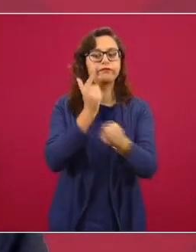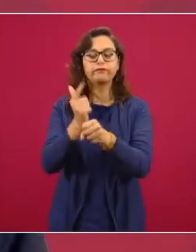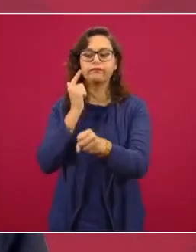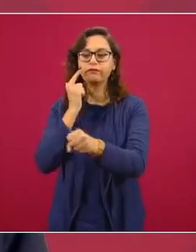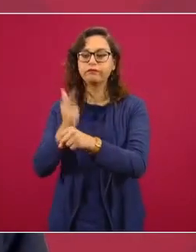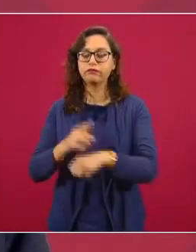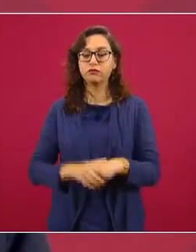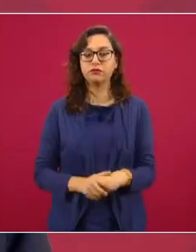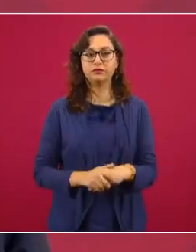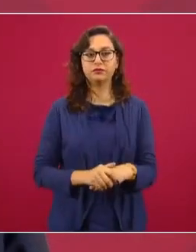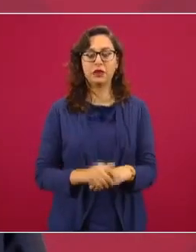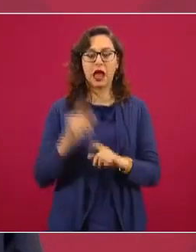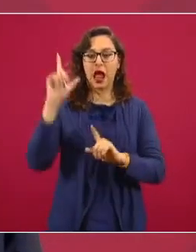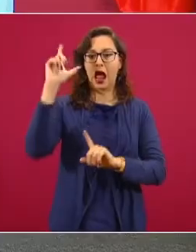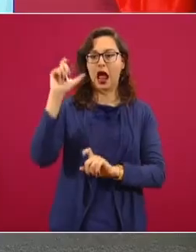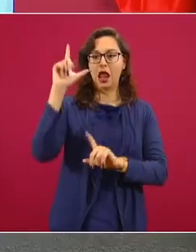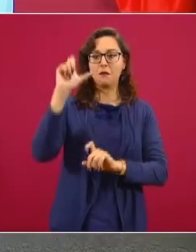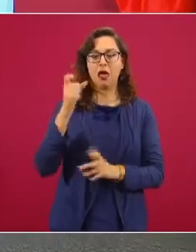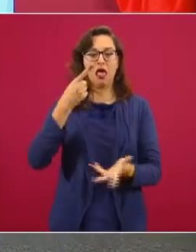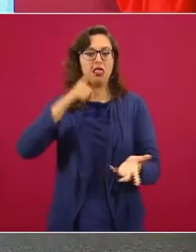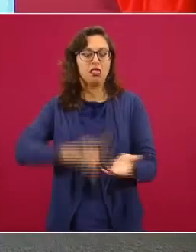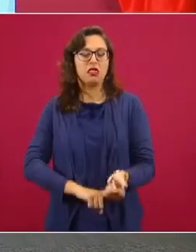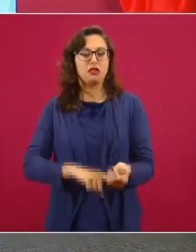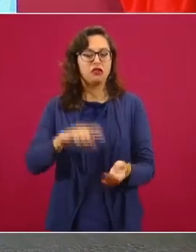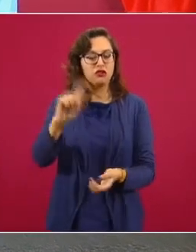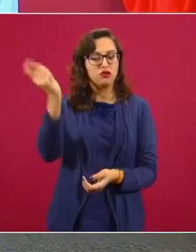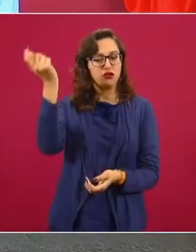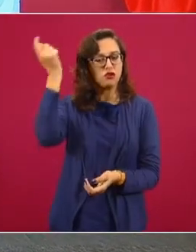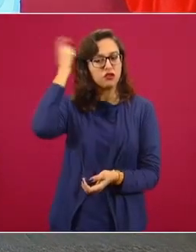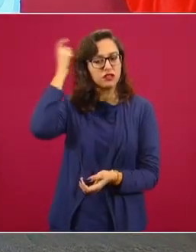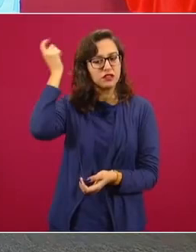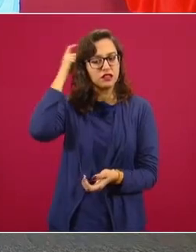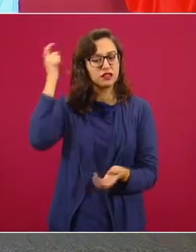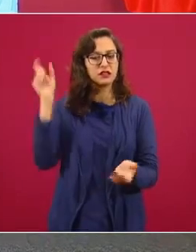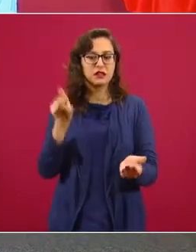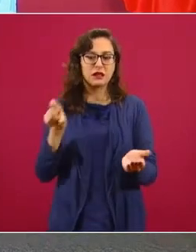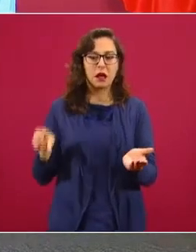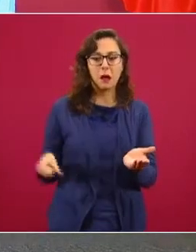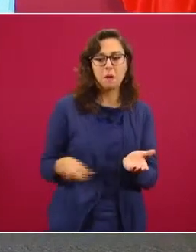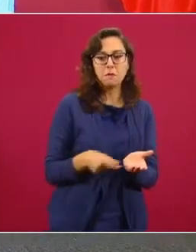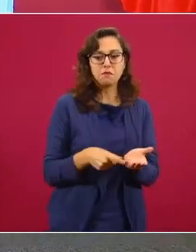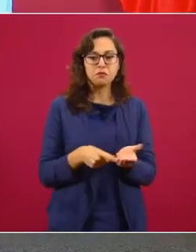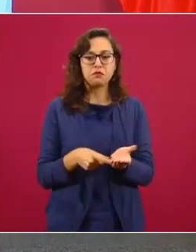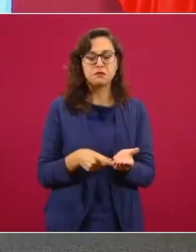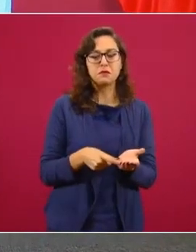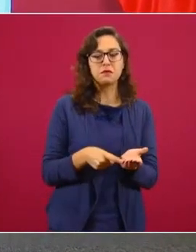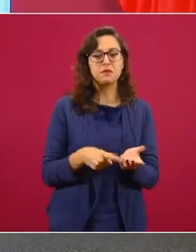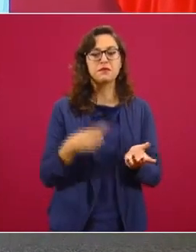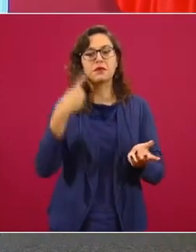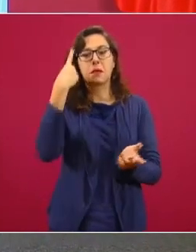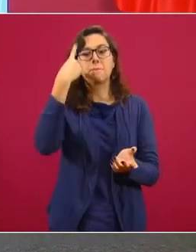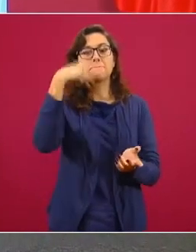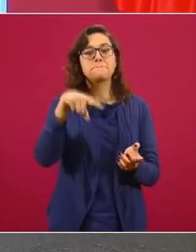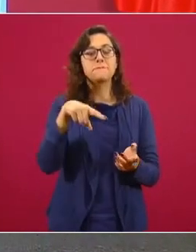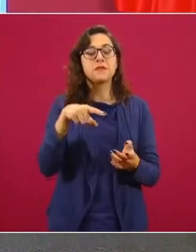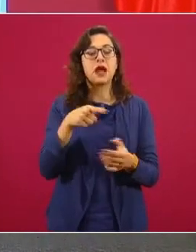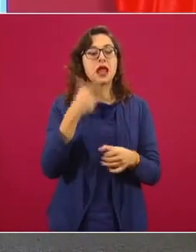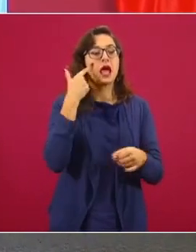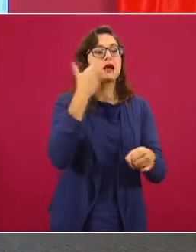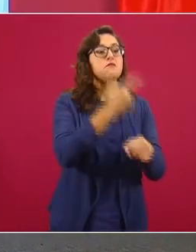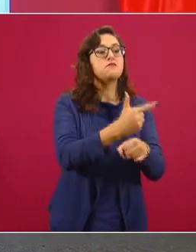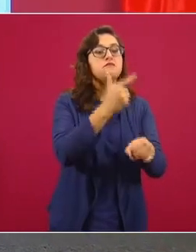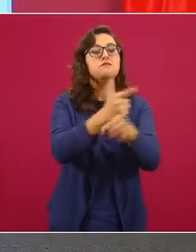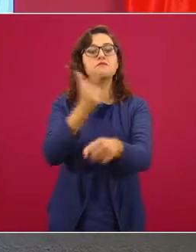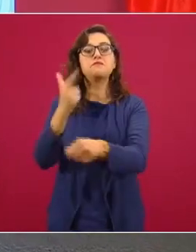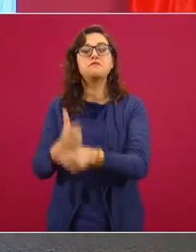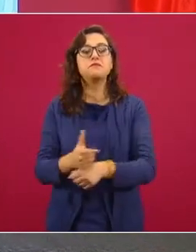armas con sensores para poder saber quiénes iban a usar esas armas y